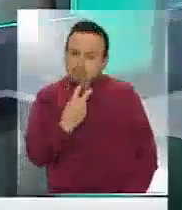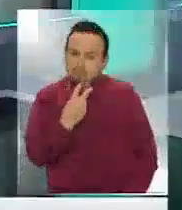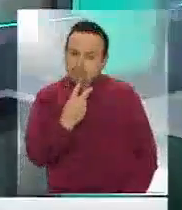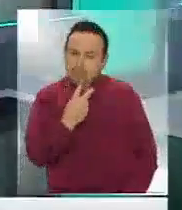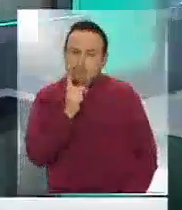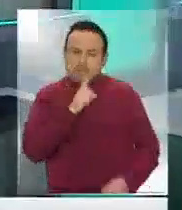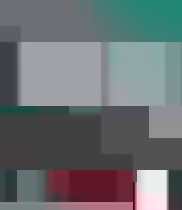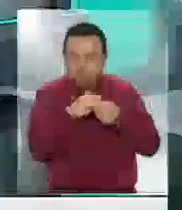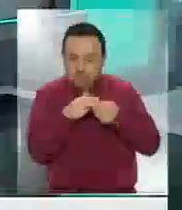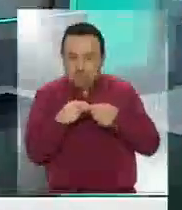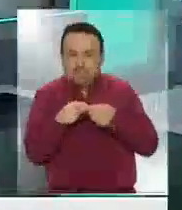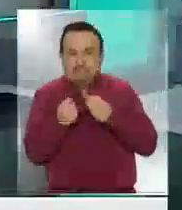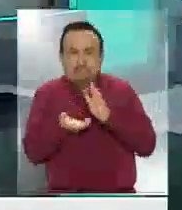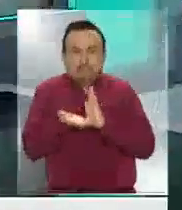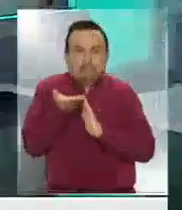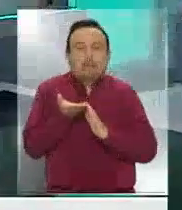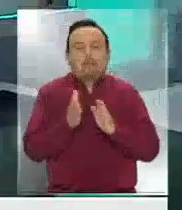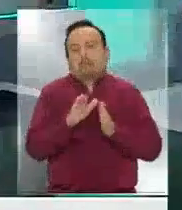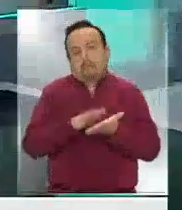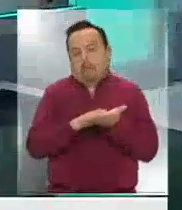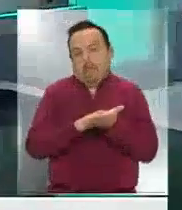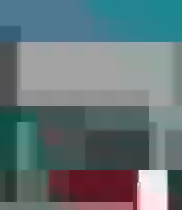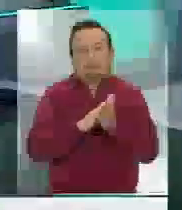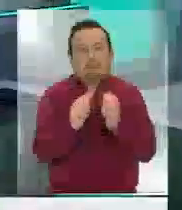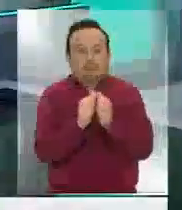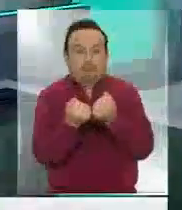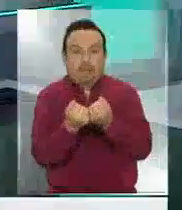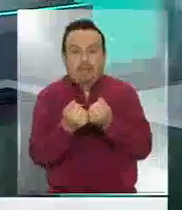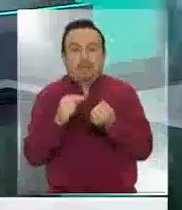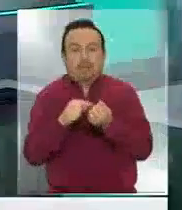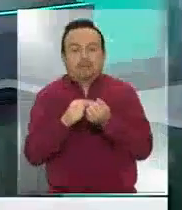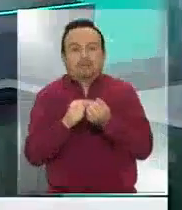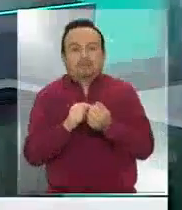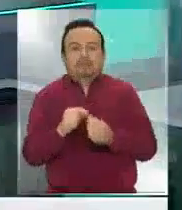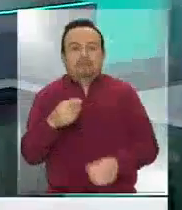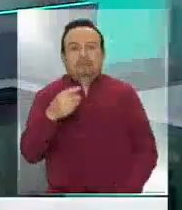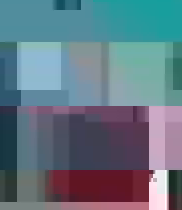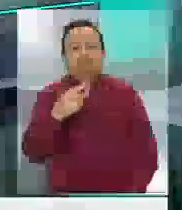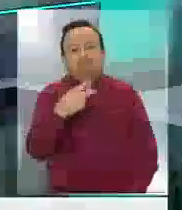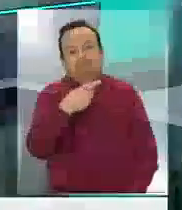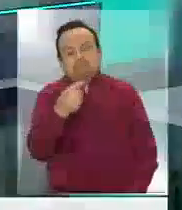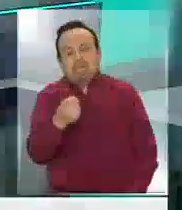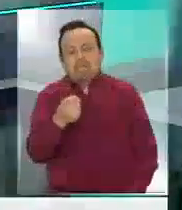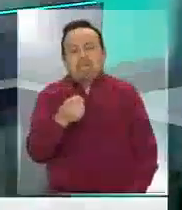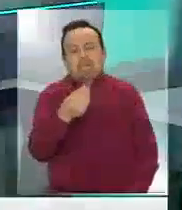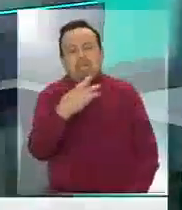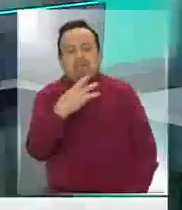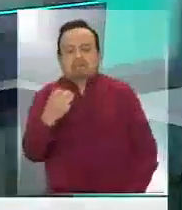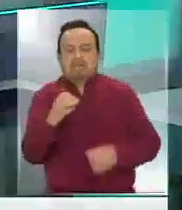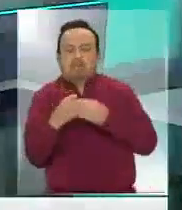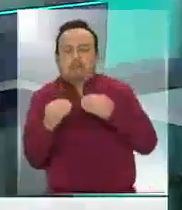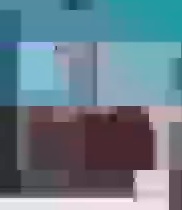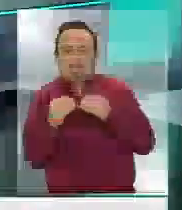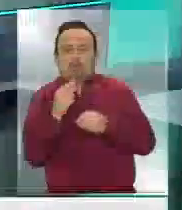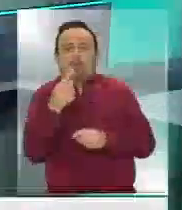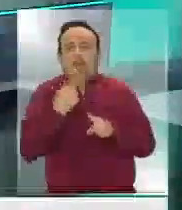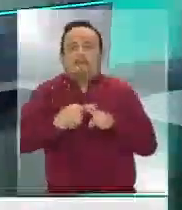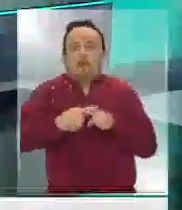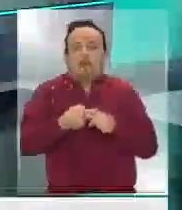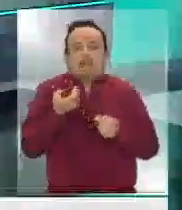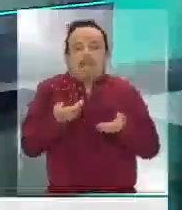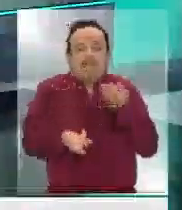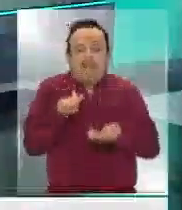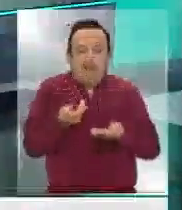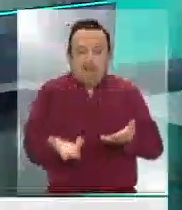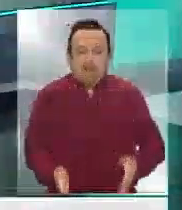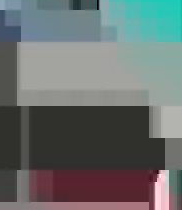últimos días. Por ejemplo, en las mismas panaderías se reconoce que el pan se ha incrementado entre 100 y 200 pesos por kilo. Veamos el reporte que preparó Ana